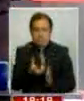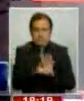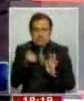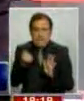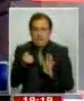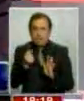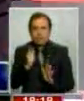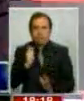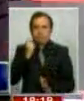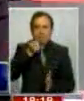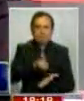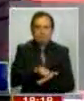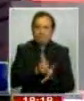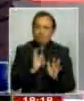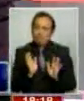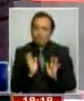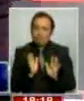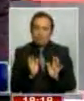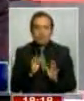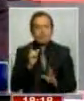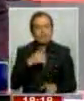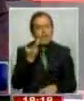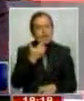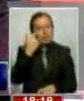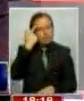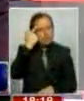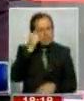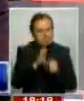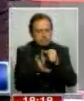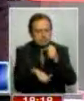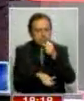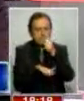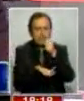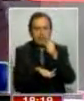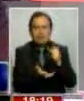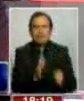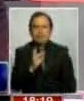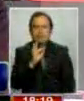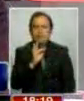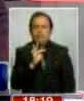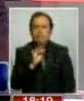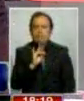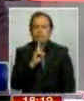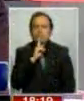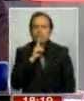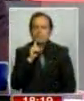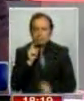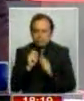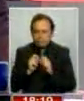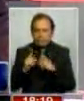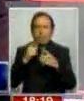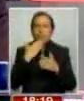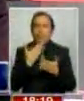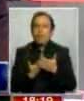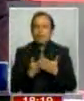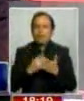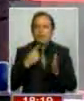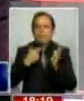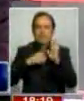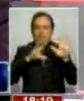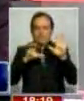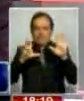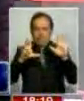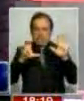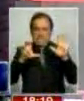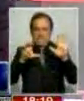que tú tienes que irte a la lógica de por qué se creó este fondo. Y este fondo se crea, digamos, en la década del 80, donde Chile, digamos,